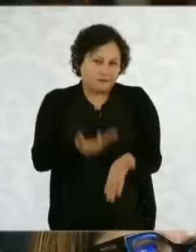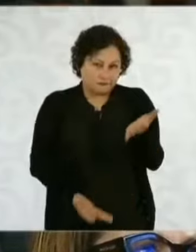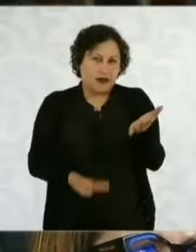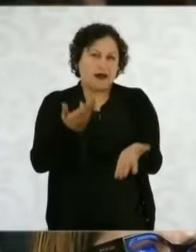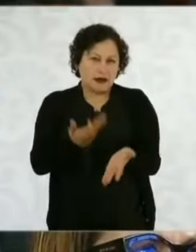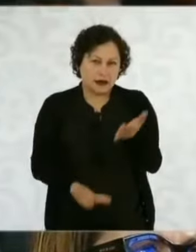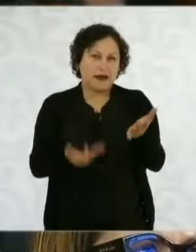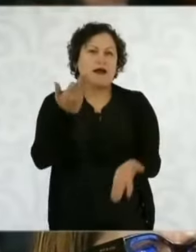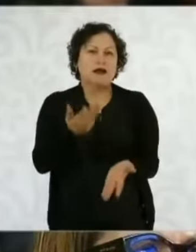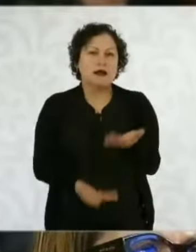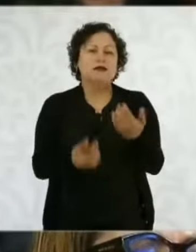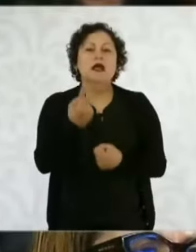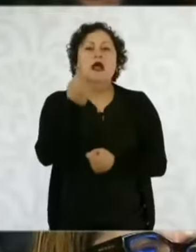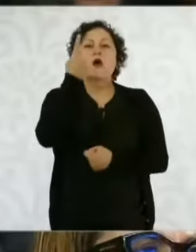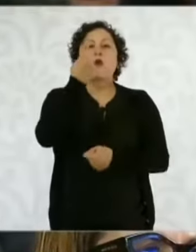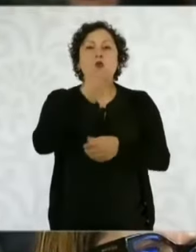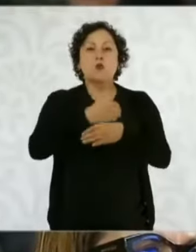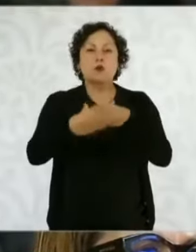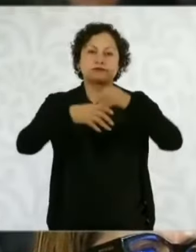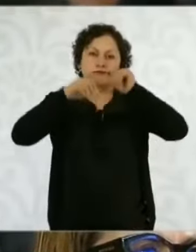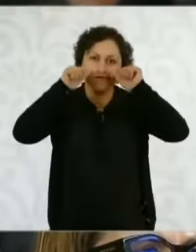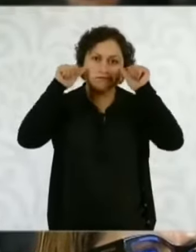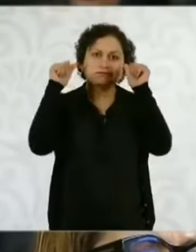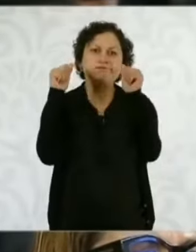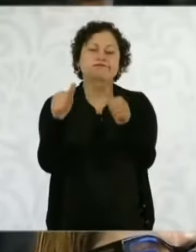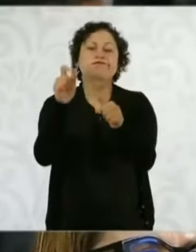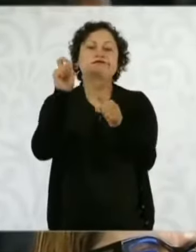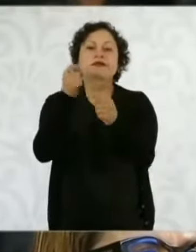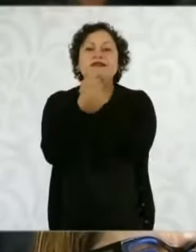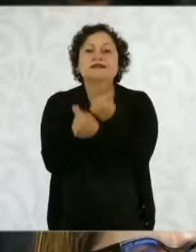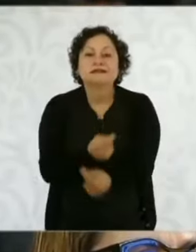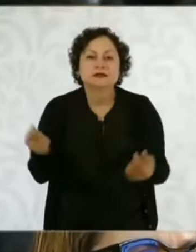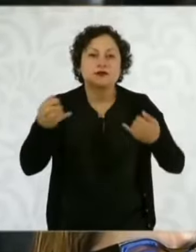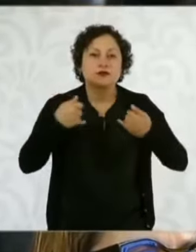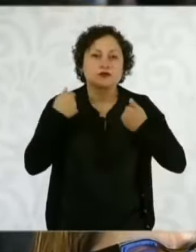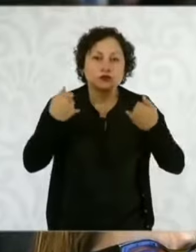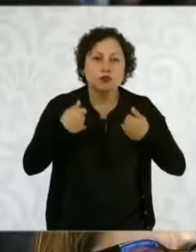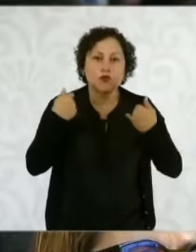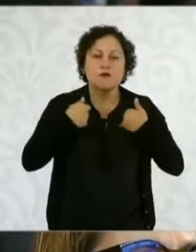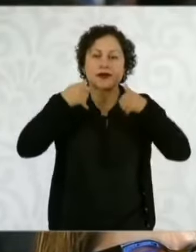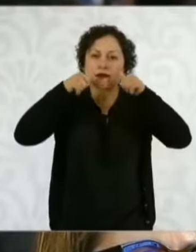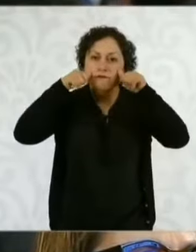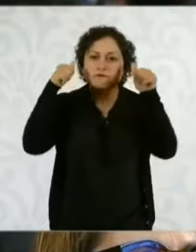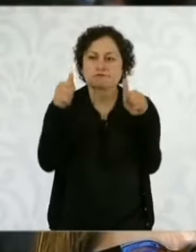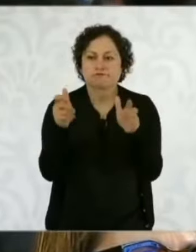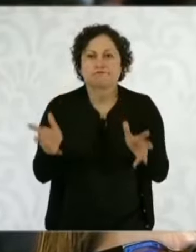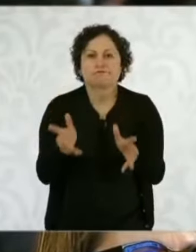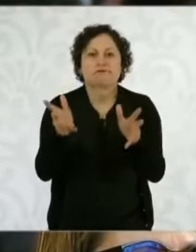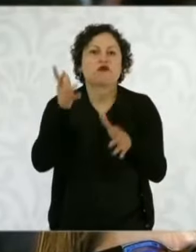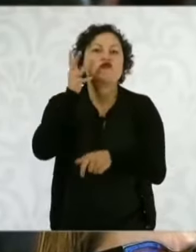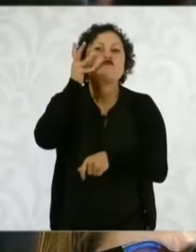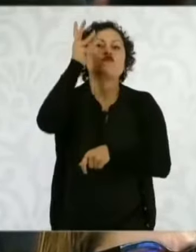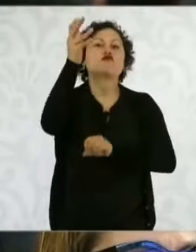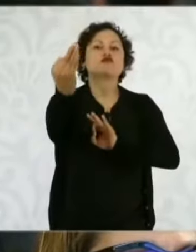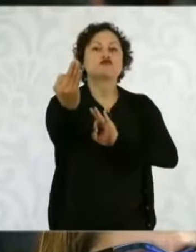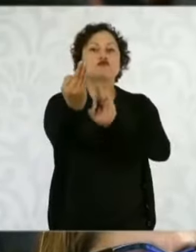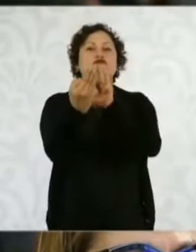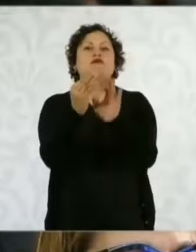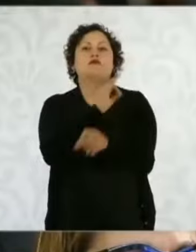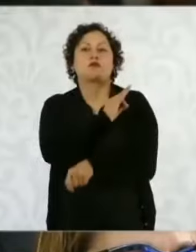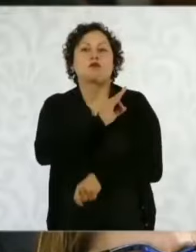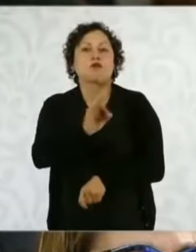las consecuencias, sino las causas, y tal vez trabajar con la niñez, con la adolescencia, para en un futuro mediano o largo plazo se